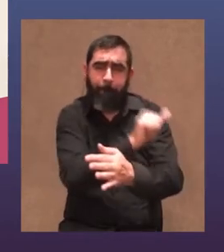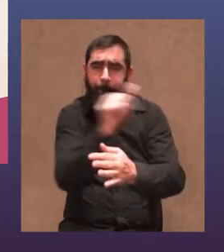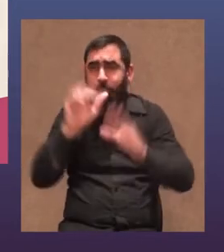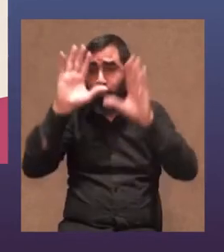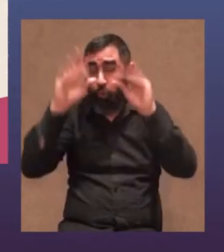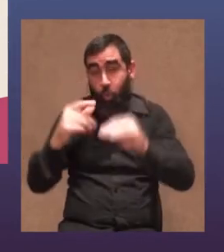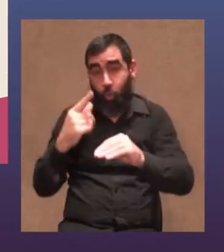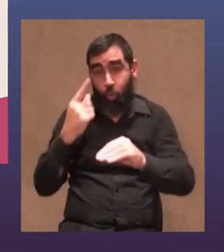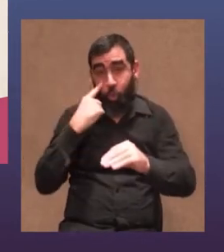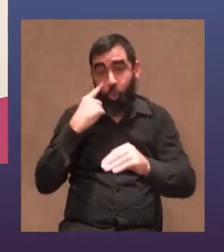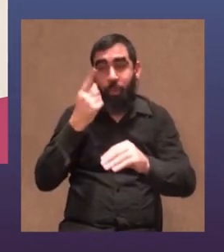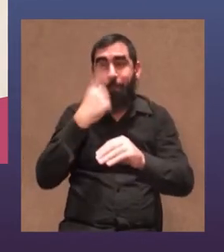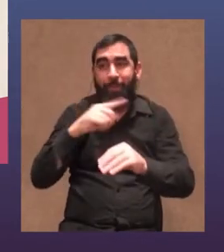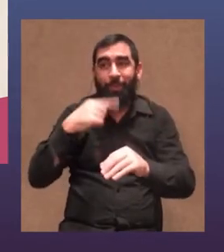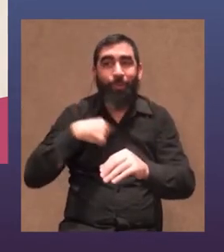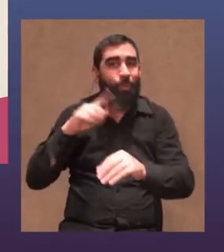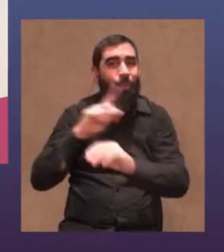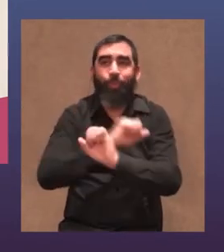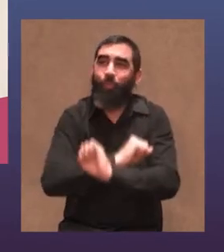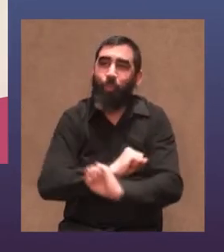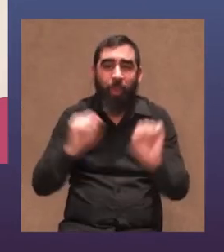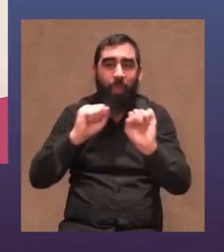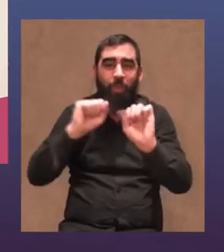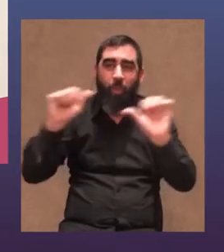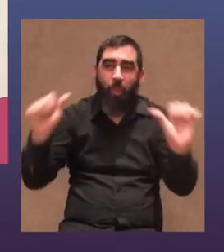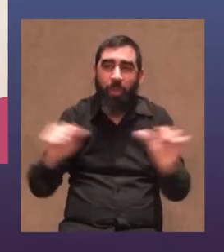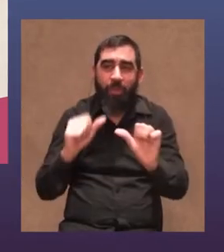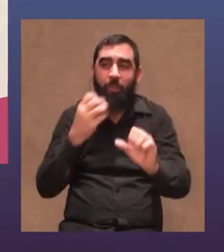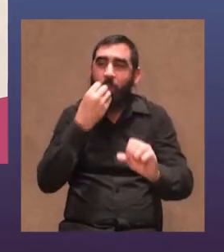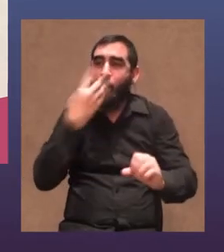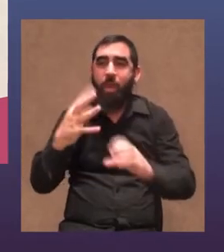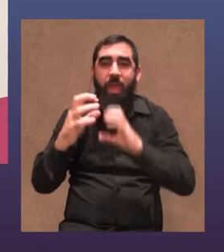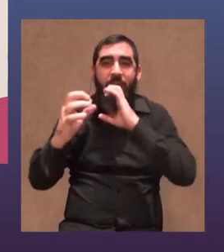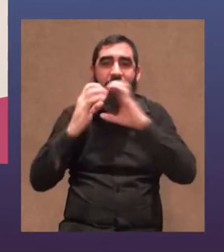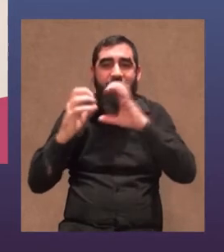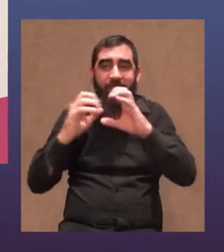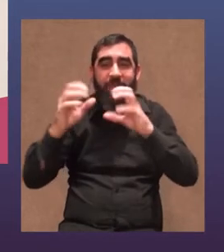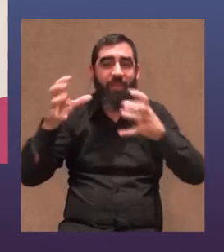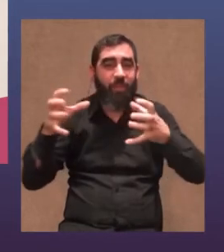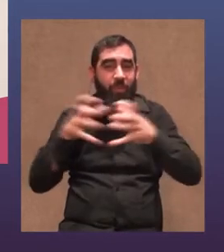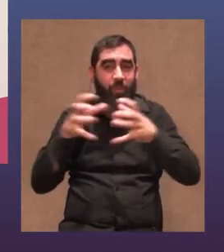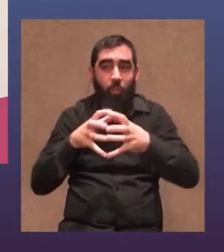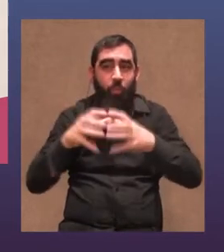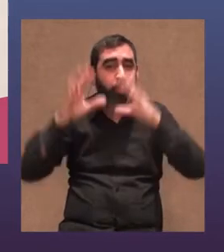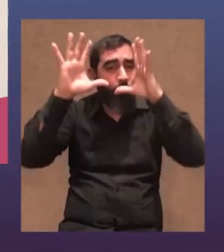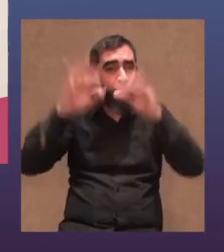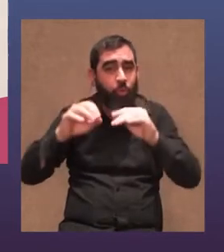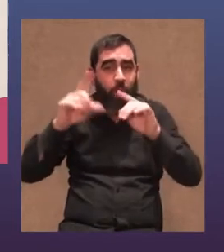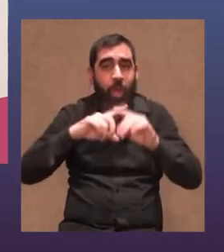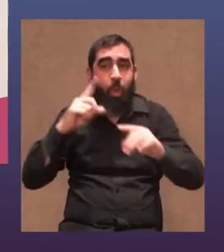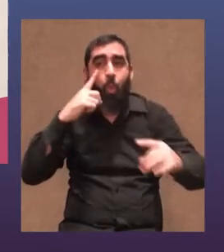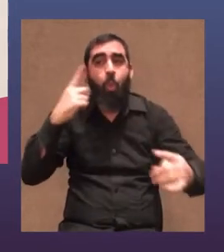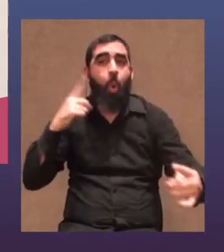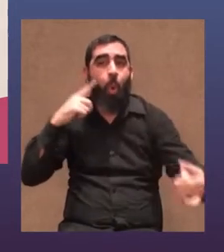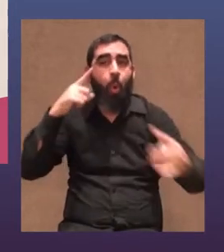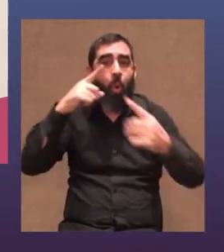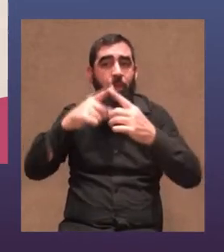no se logra construir esa energía entre todos y que todos tenemos un